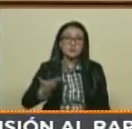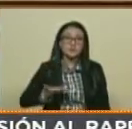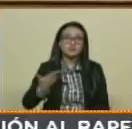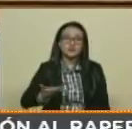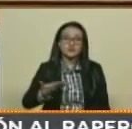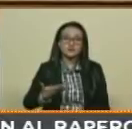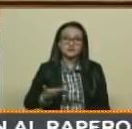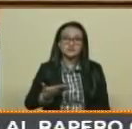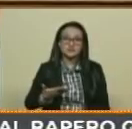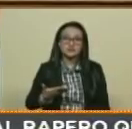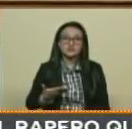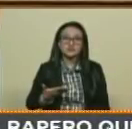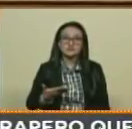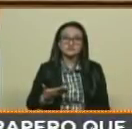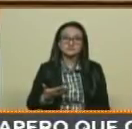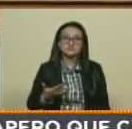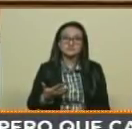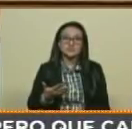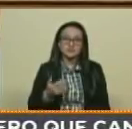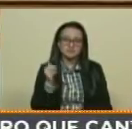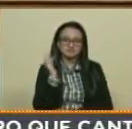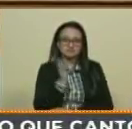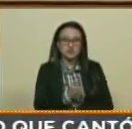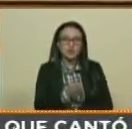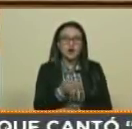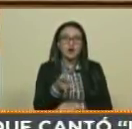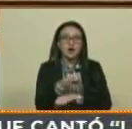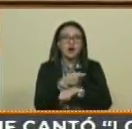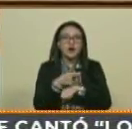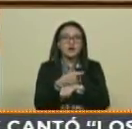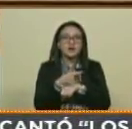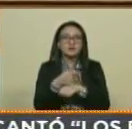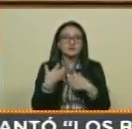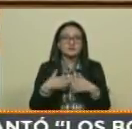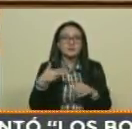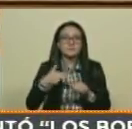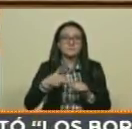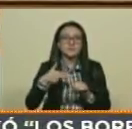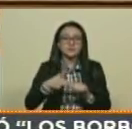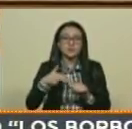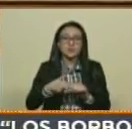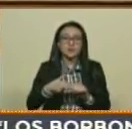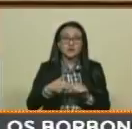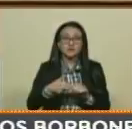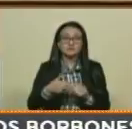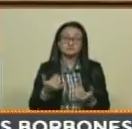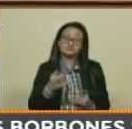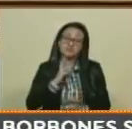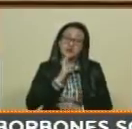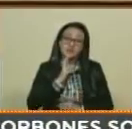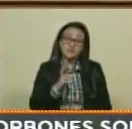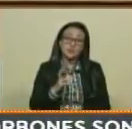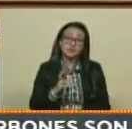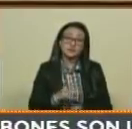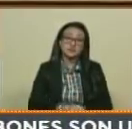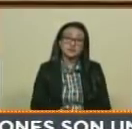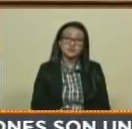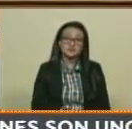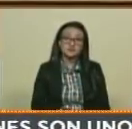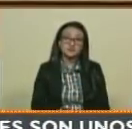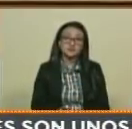sustancial que pudiera incriminar a gerentes de nuestra industria petrolera, que tendrán que responder por esto.